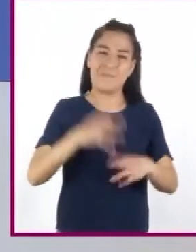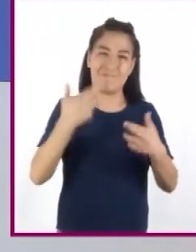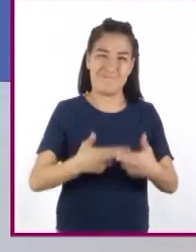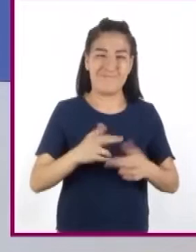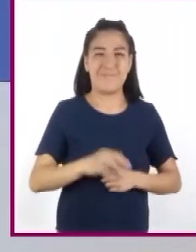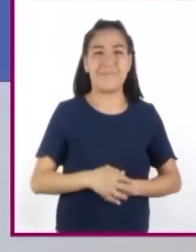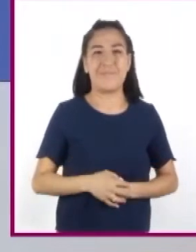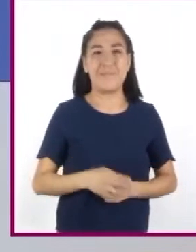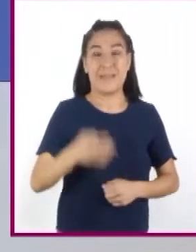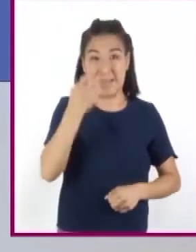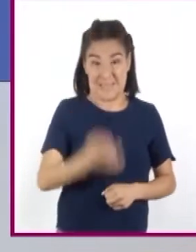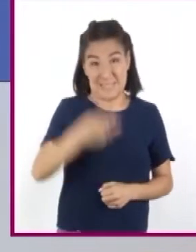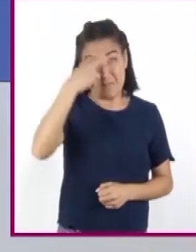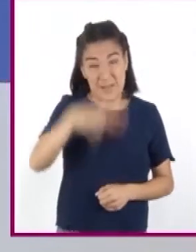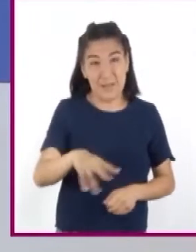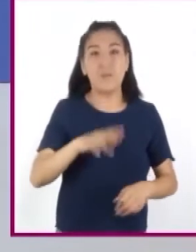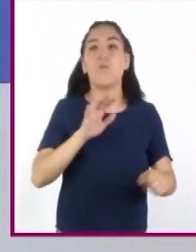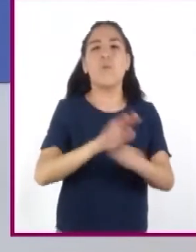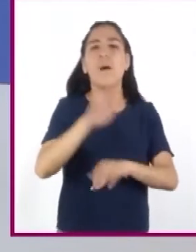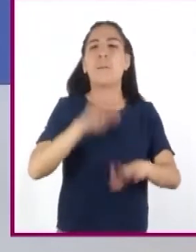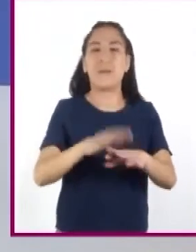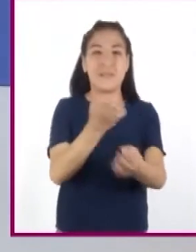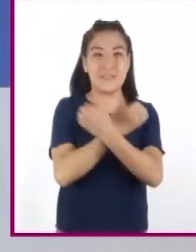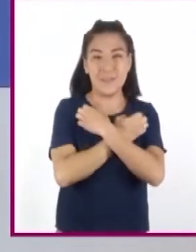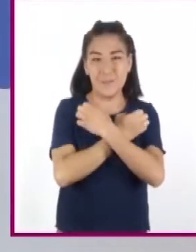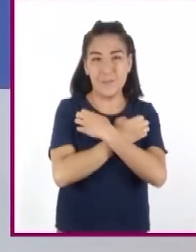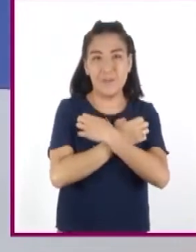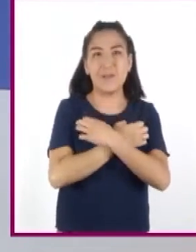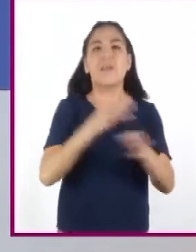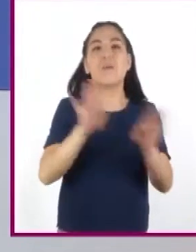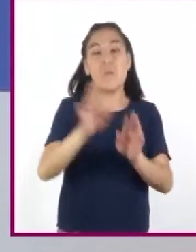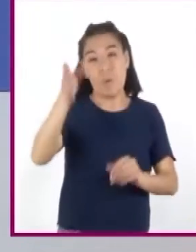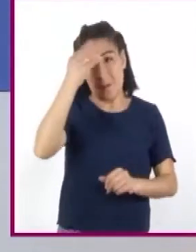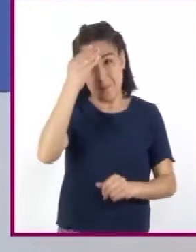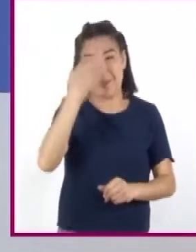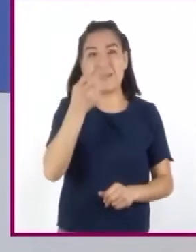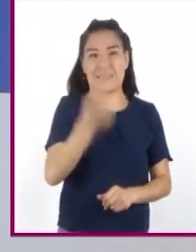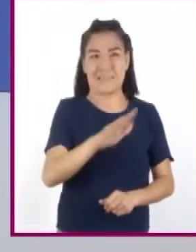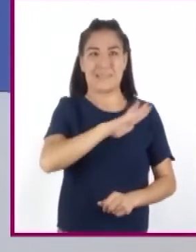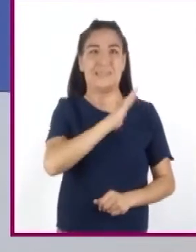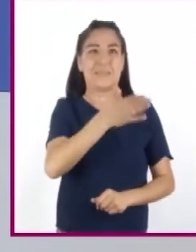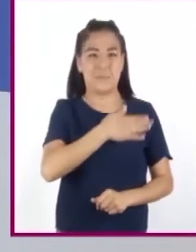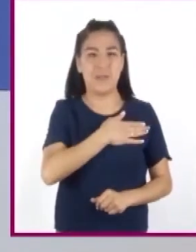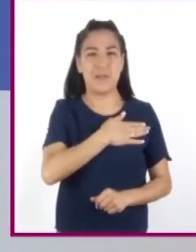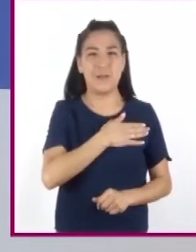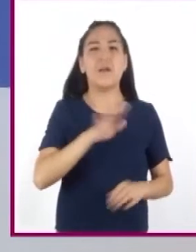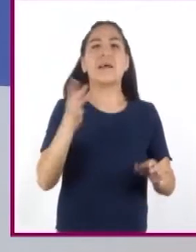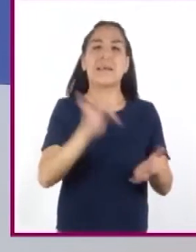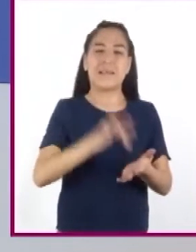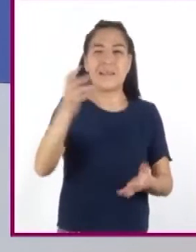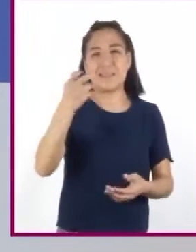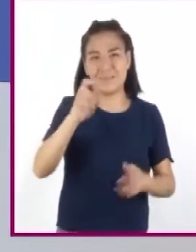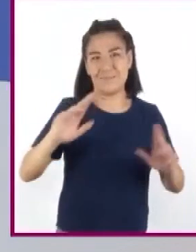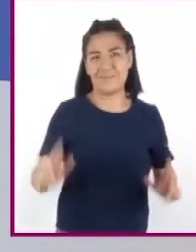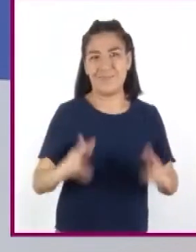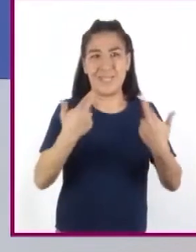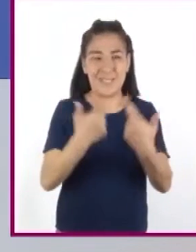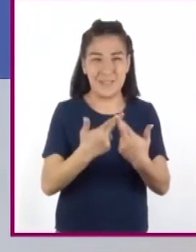En el caso de México, gran parte de la educación y del aprendizaje del español se dio por medio de la religión.